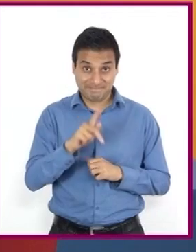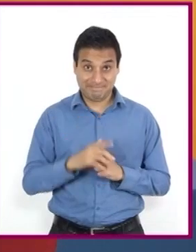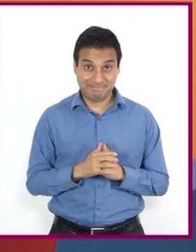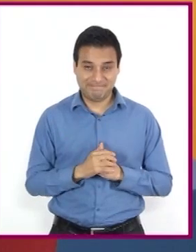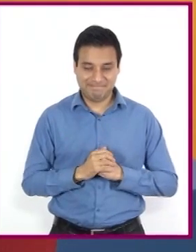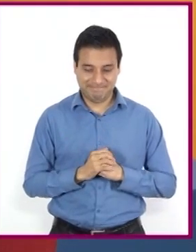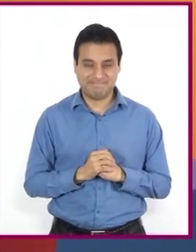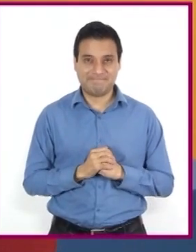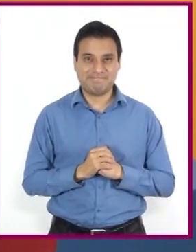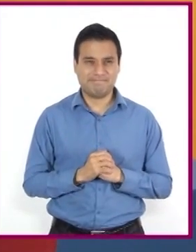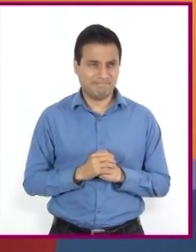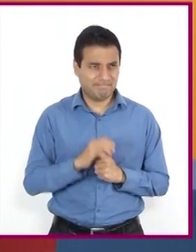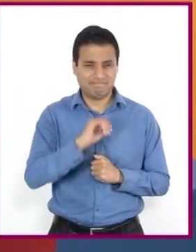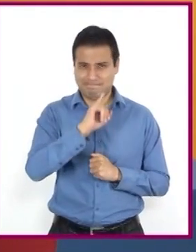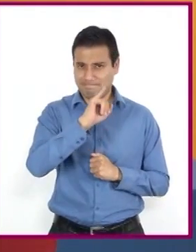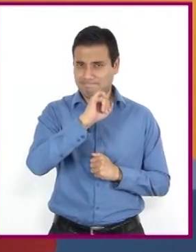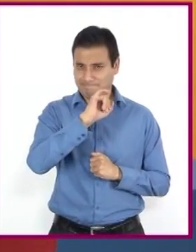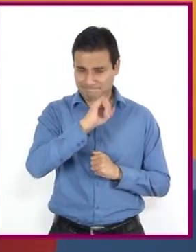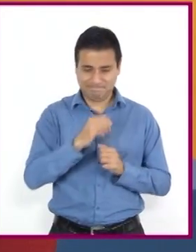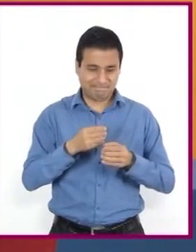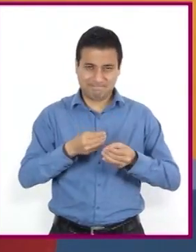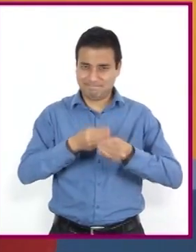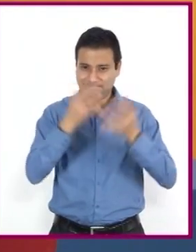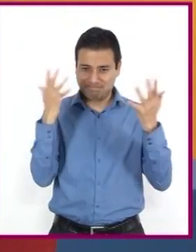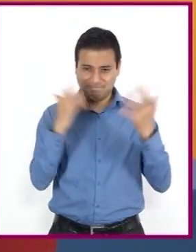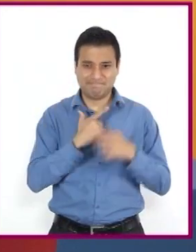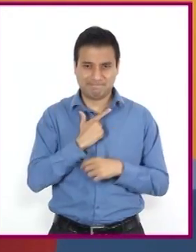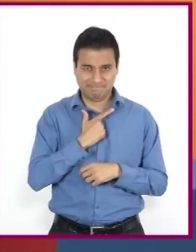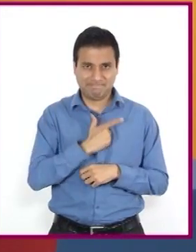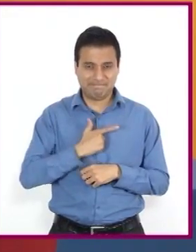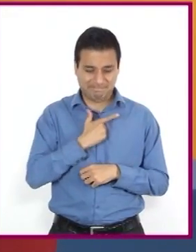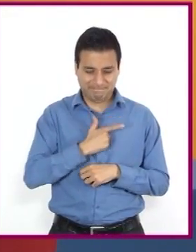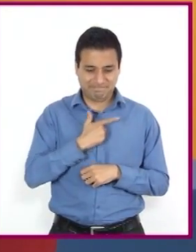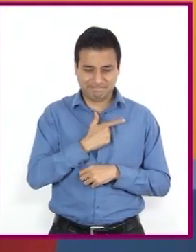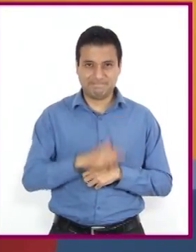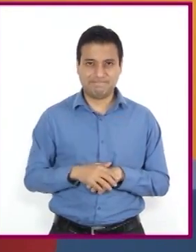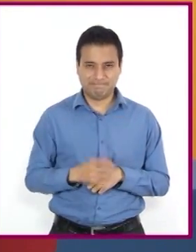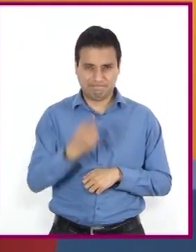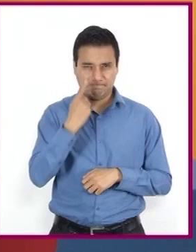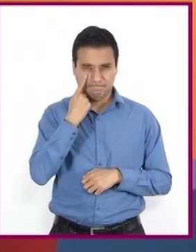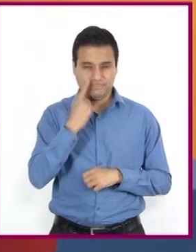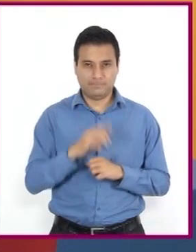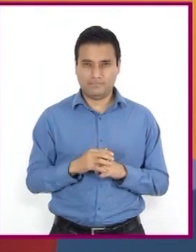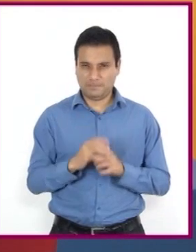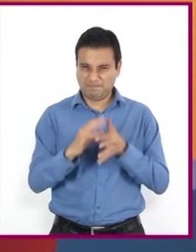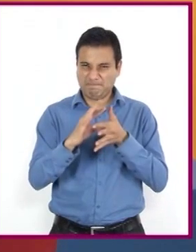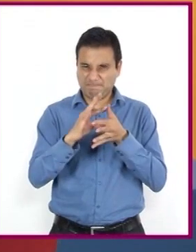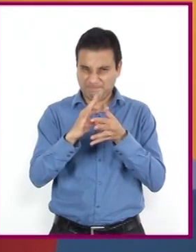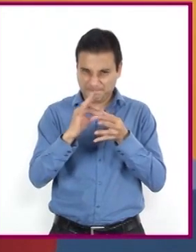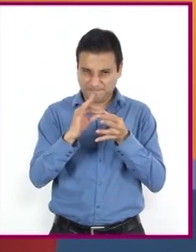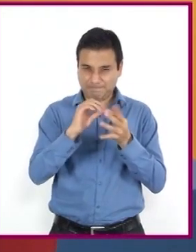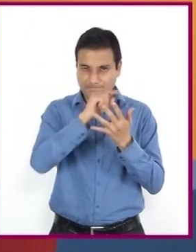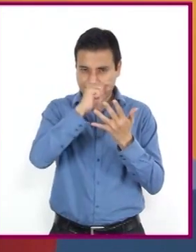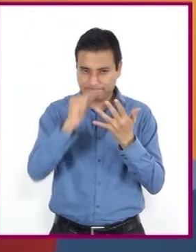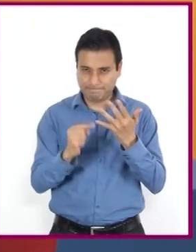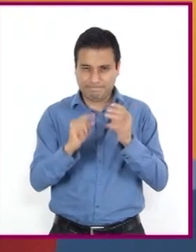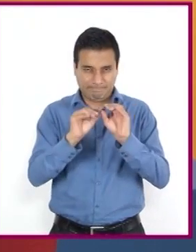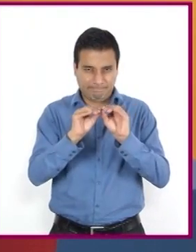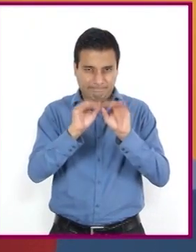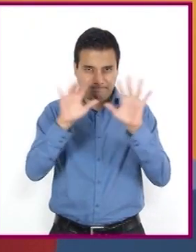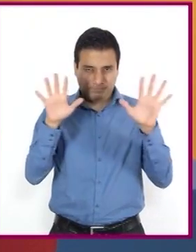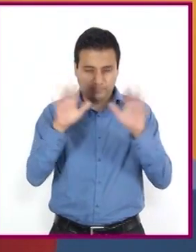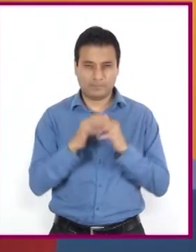Valeria. Por supuesto, maestro, con mucho gusto. Aclaremos varios puntos antes de resolver el